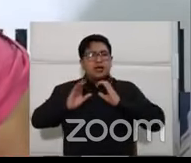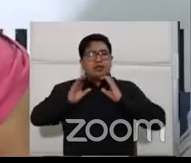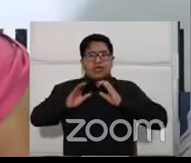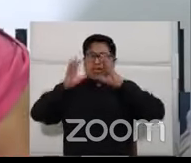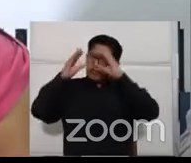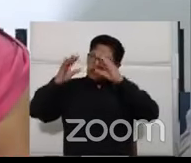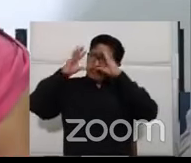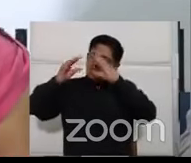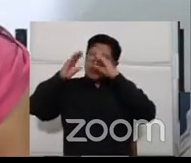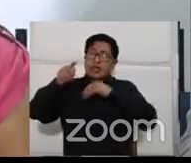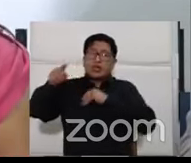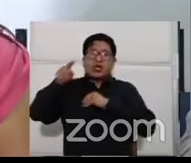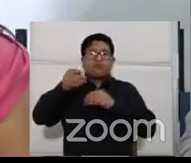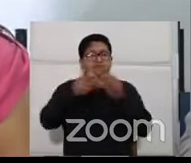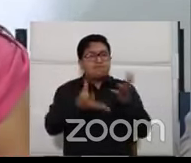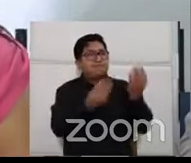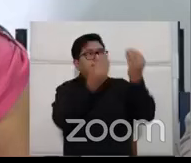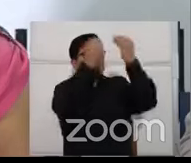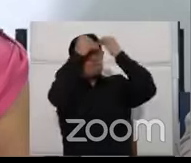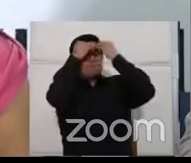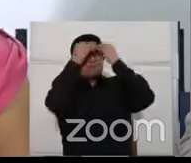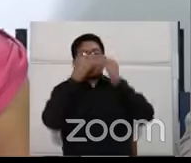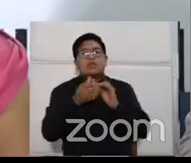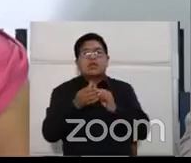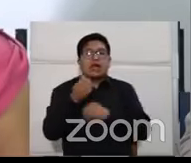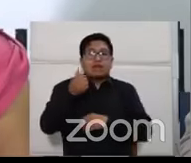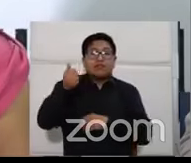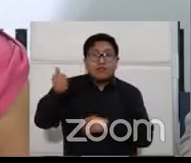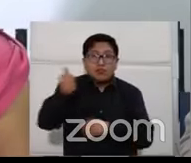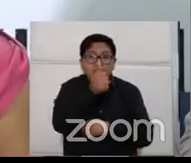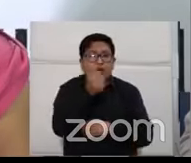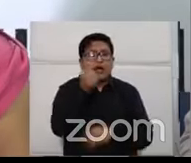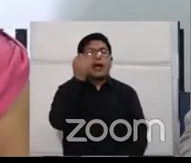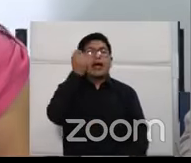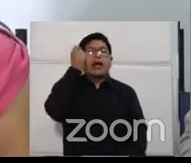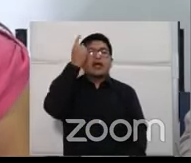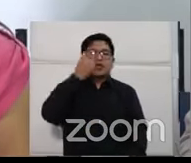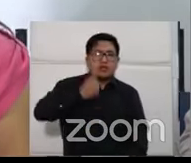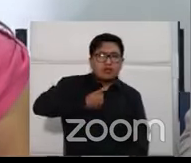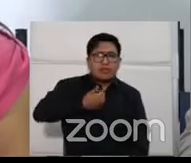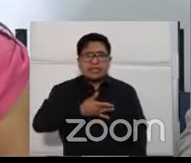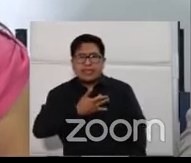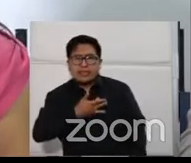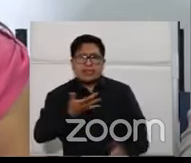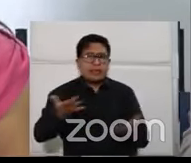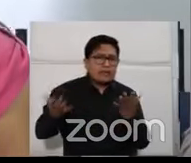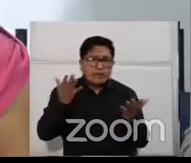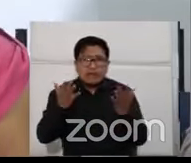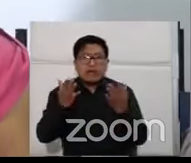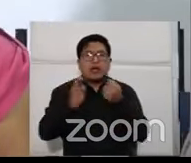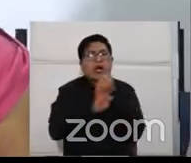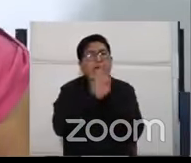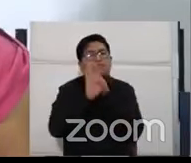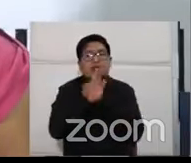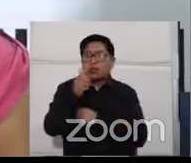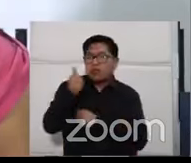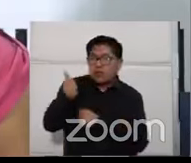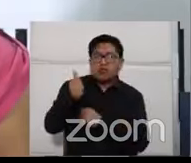que les permitan identificar situaciones de peligro de conocer y exigir sus